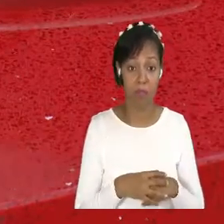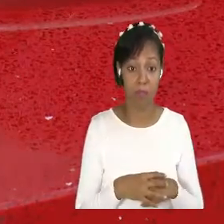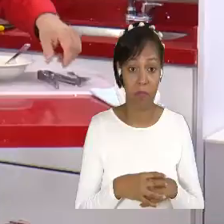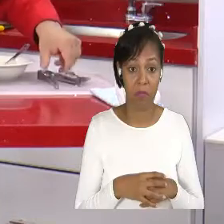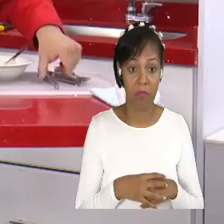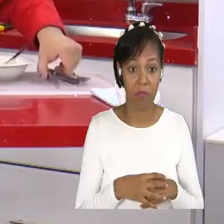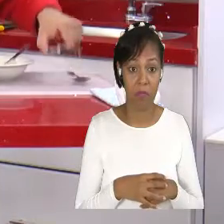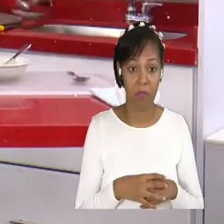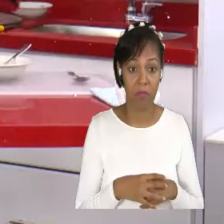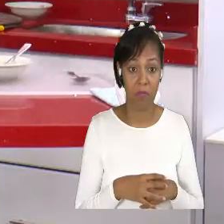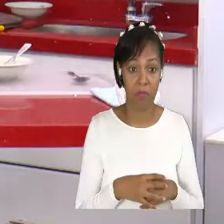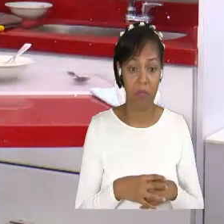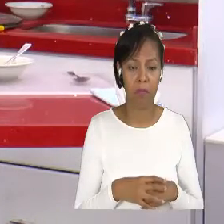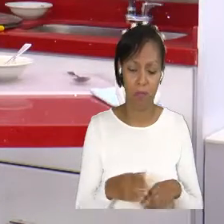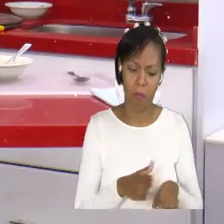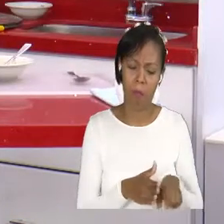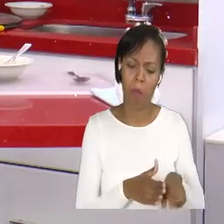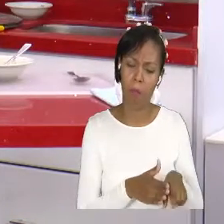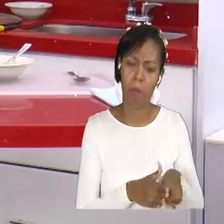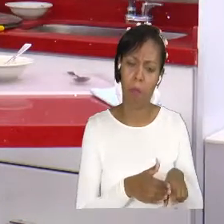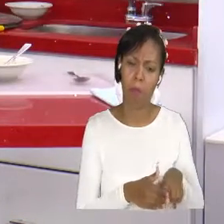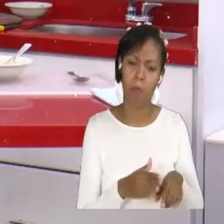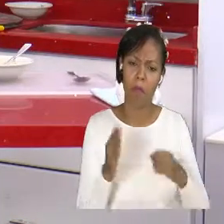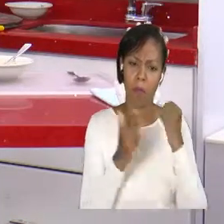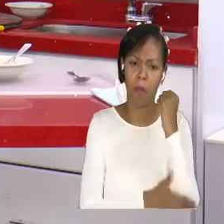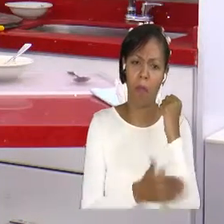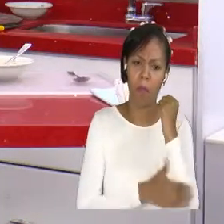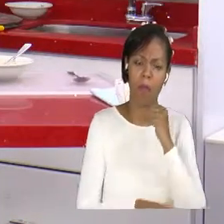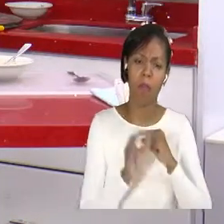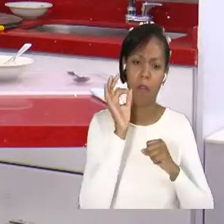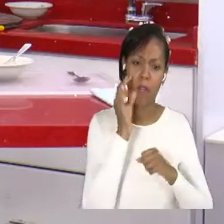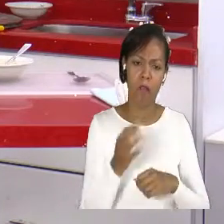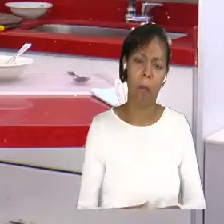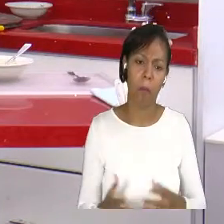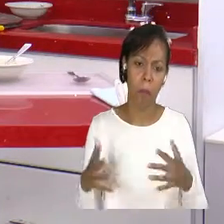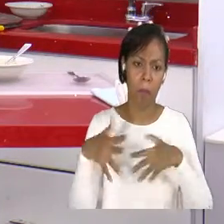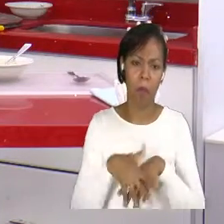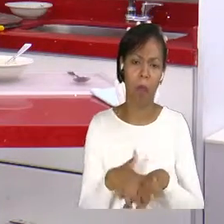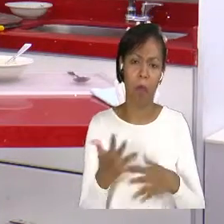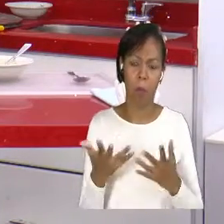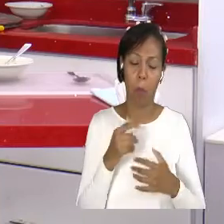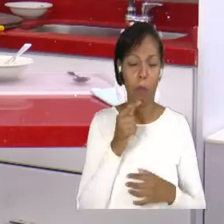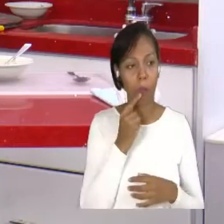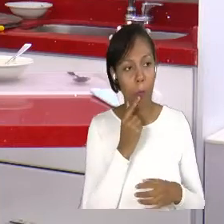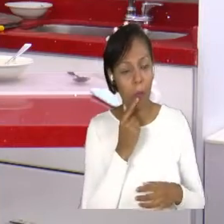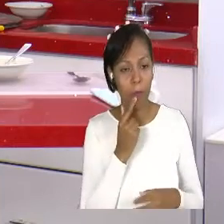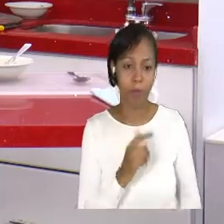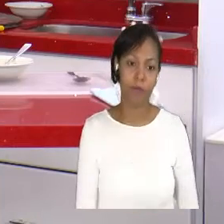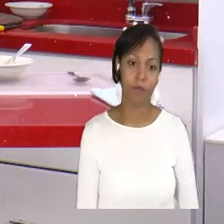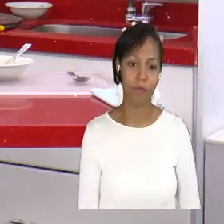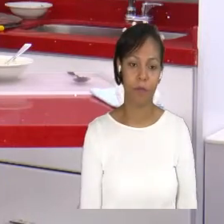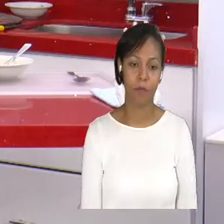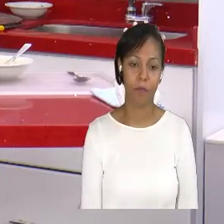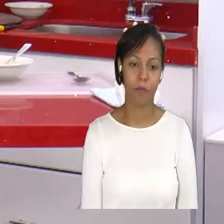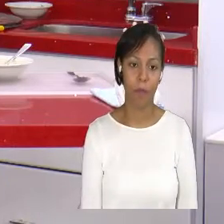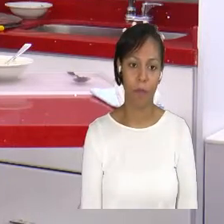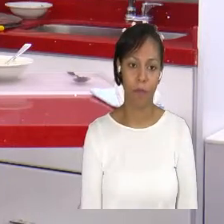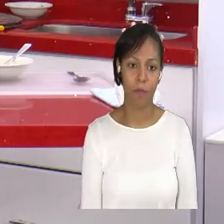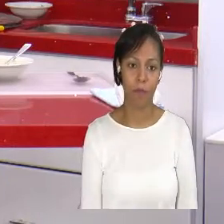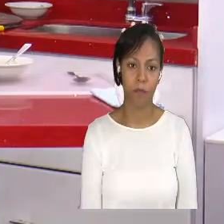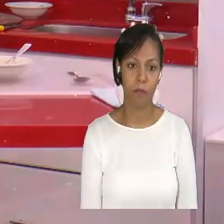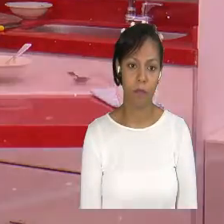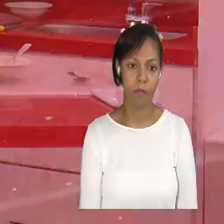piña. Para cortar la piñita. Y mezcles el sabor. A ver cómo sabe. Pero de entrada, la sola